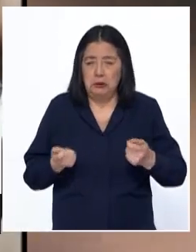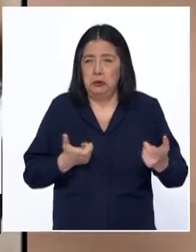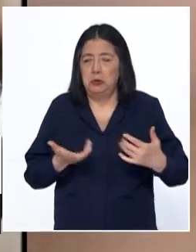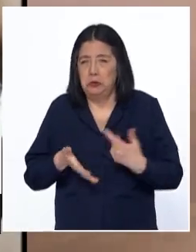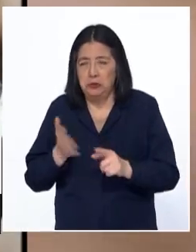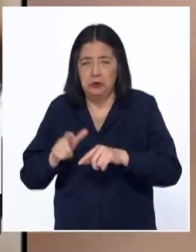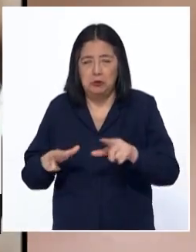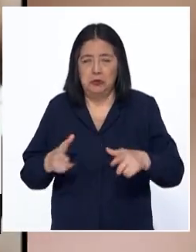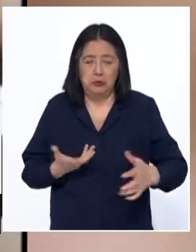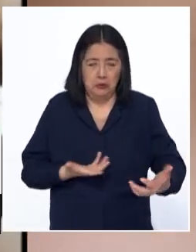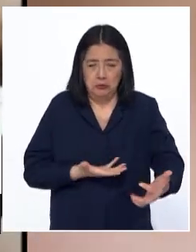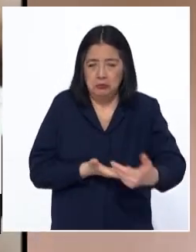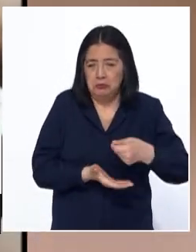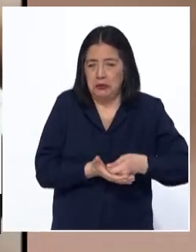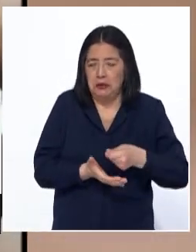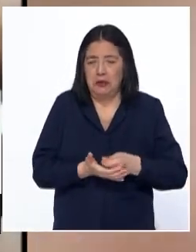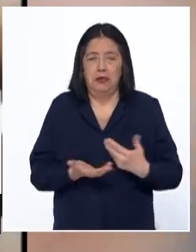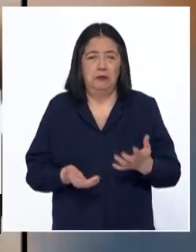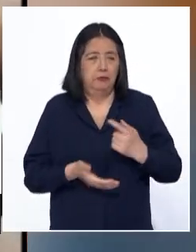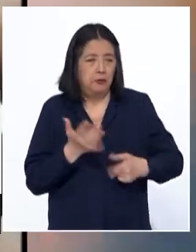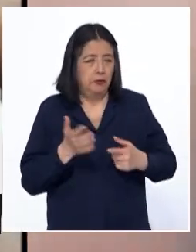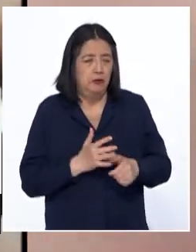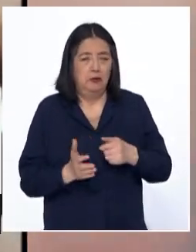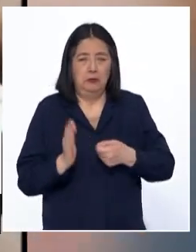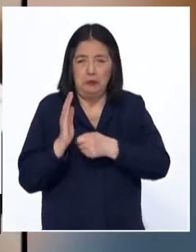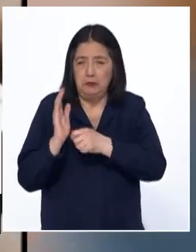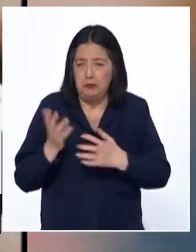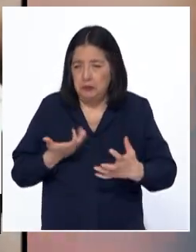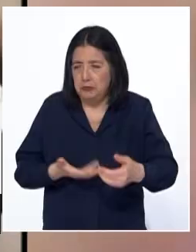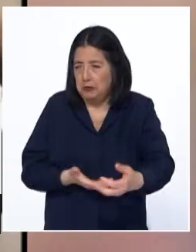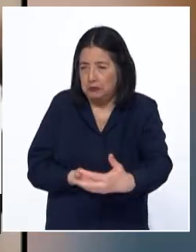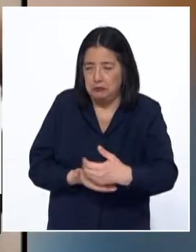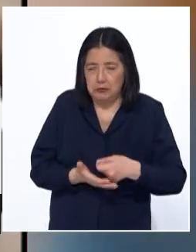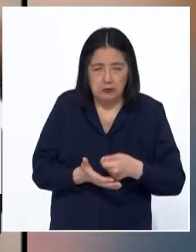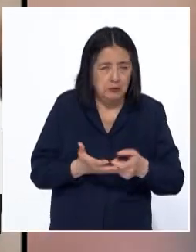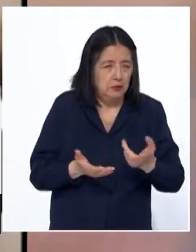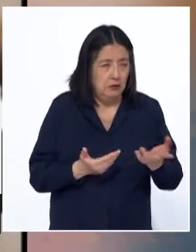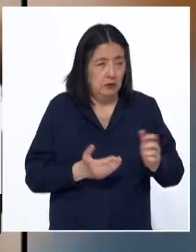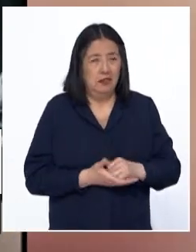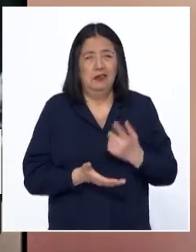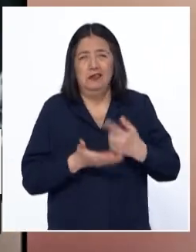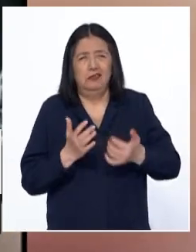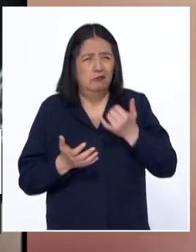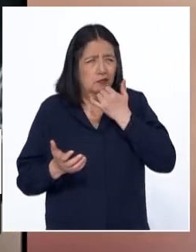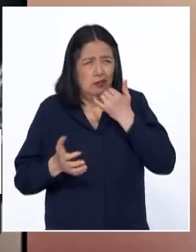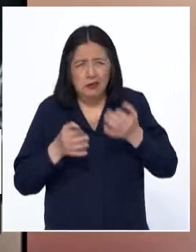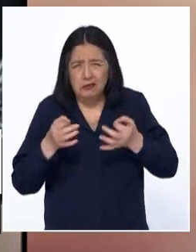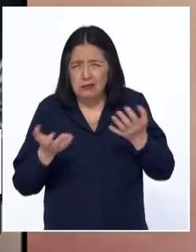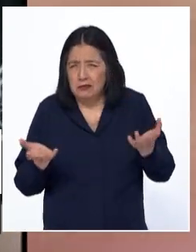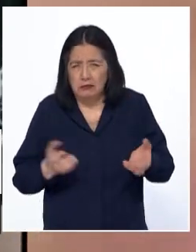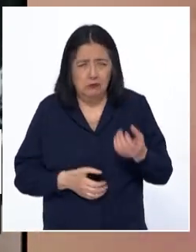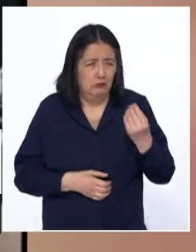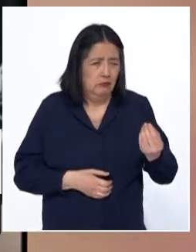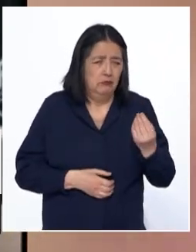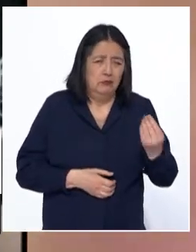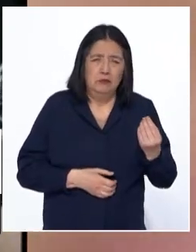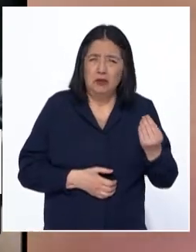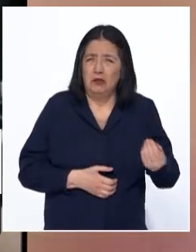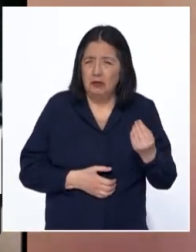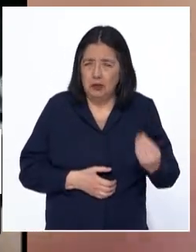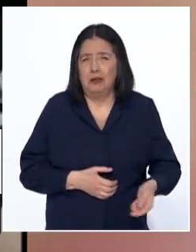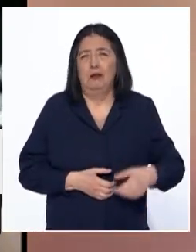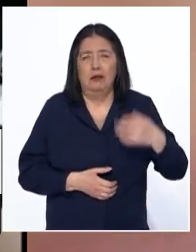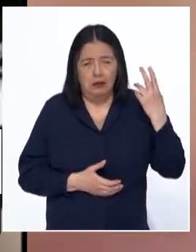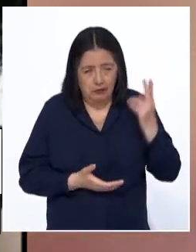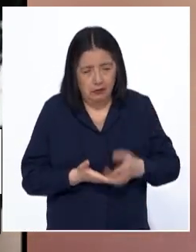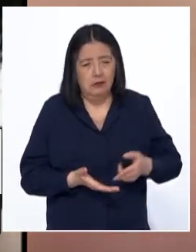de cupos, por la trata de mujeres. ¿Qué está pasando con la justicia? ¿Por qué